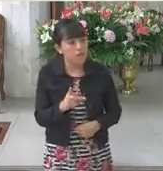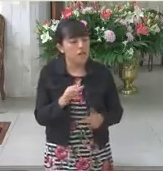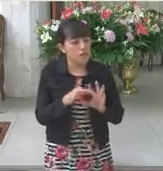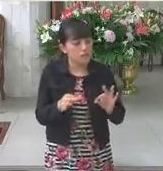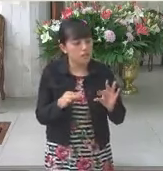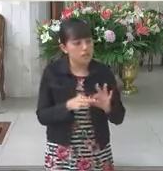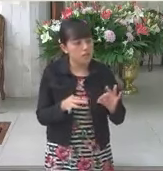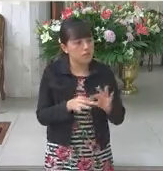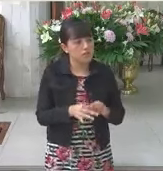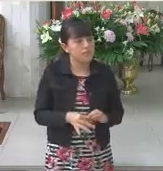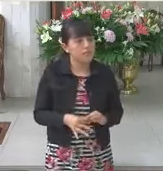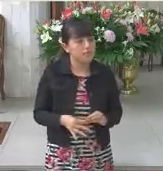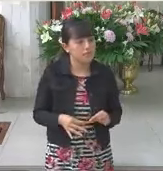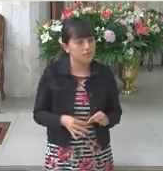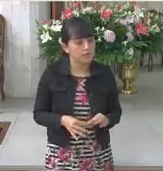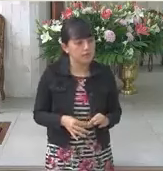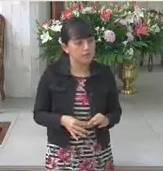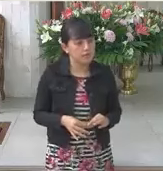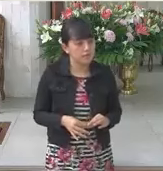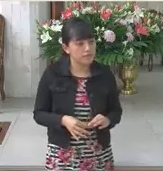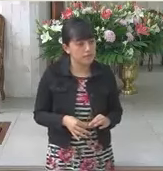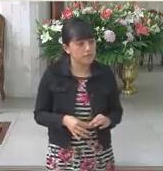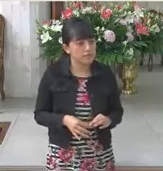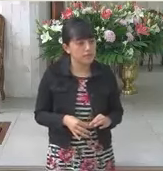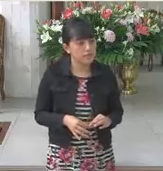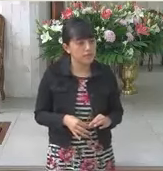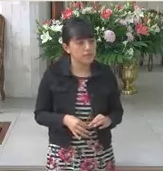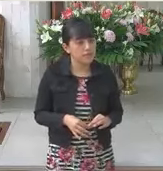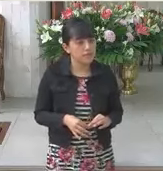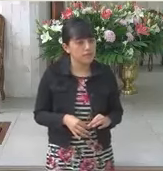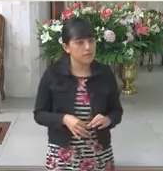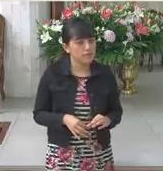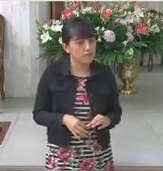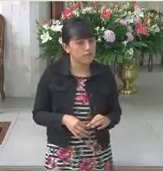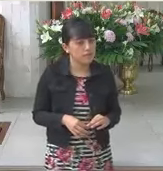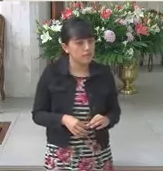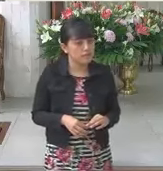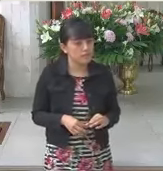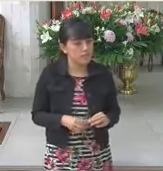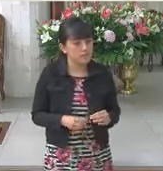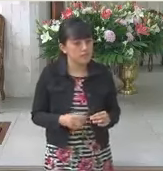verdaderamente se dimensionen en su medida exacta Vamos